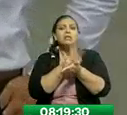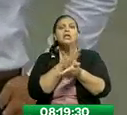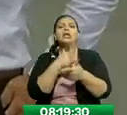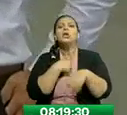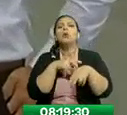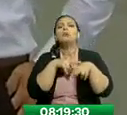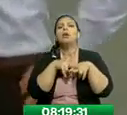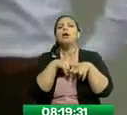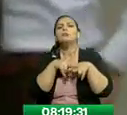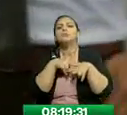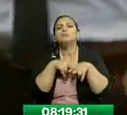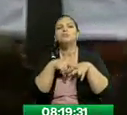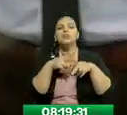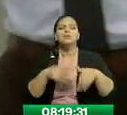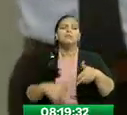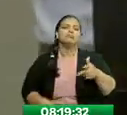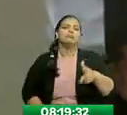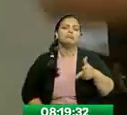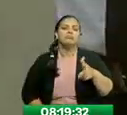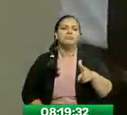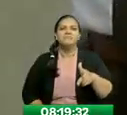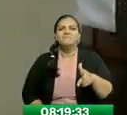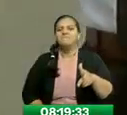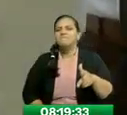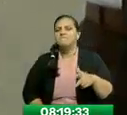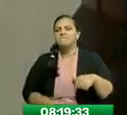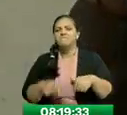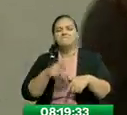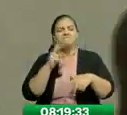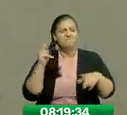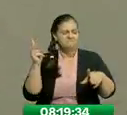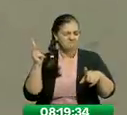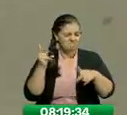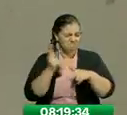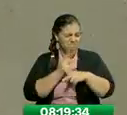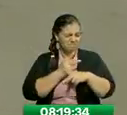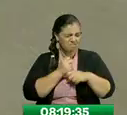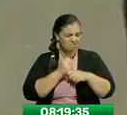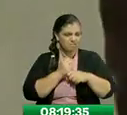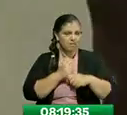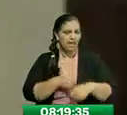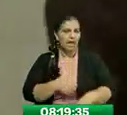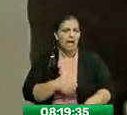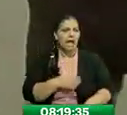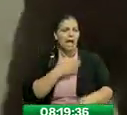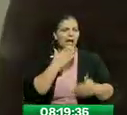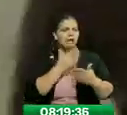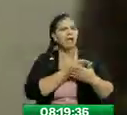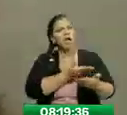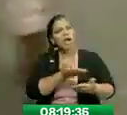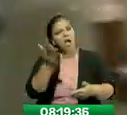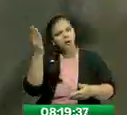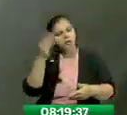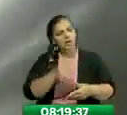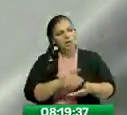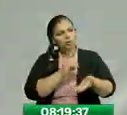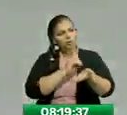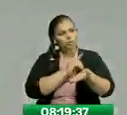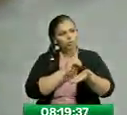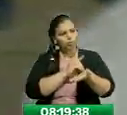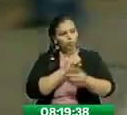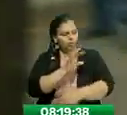que tremendo, tremendo la inseguridad. Caballero, muchas gracias. Por favor, acérquese a una casa de salud para que le suturen